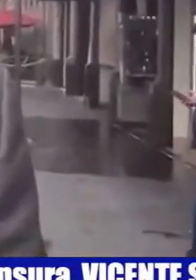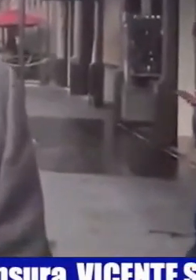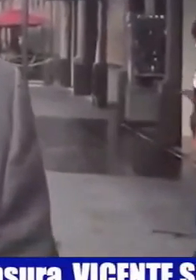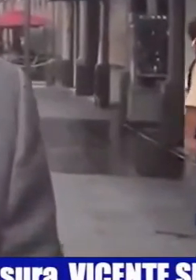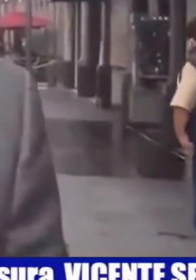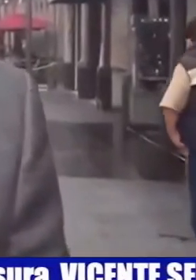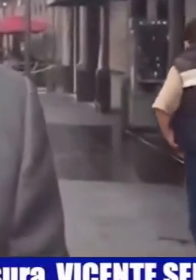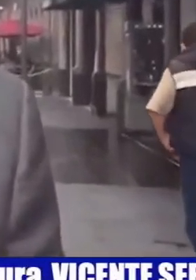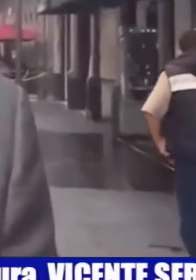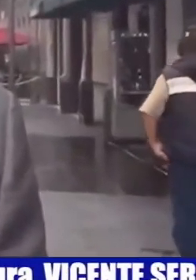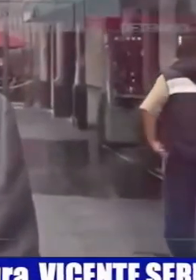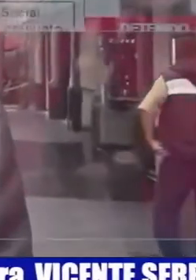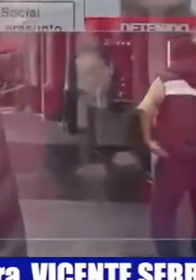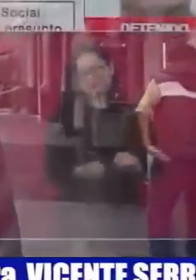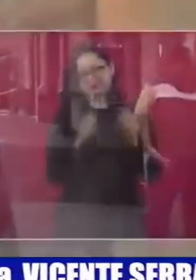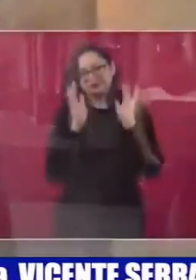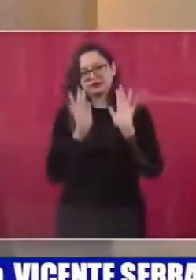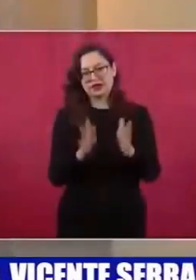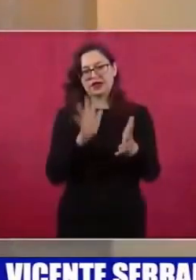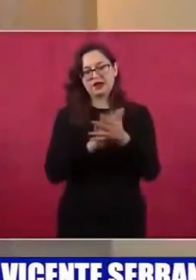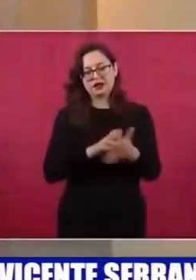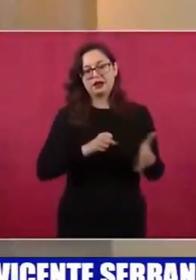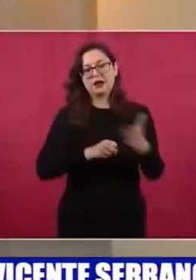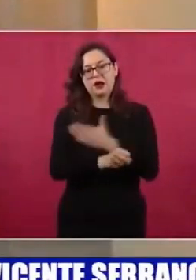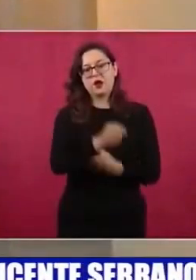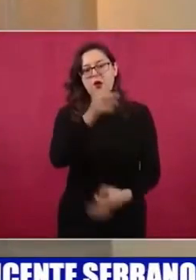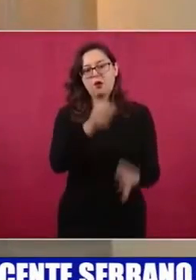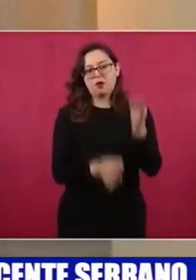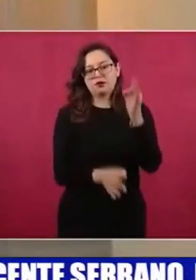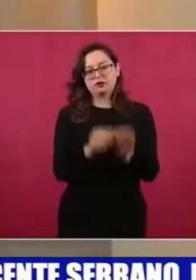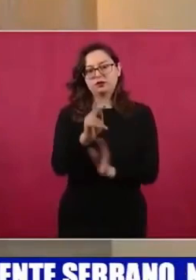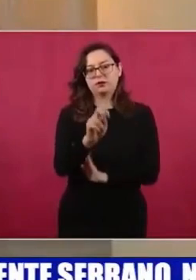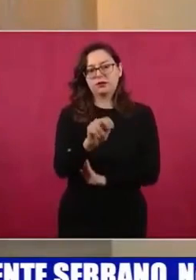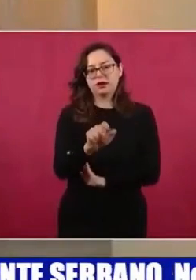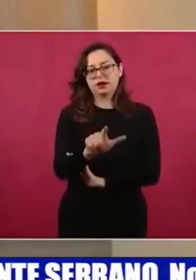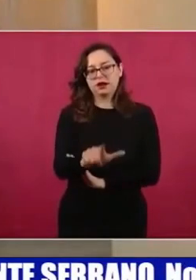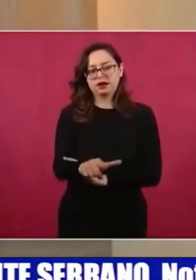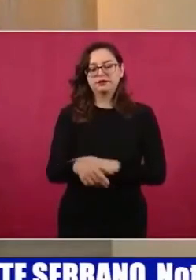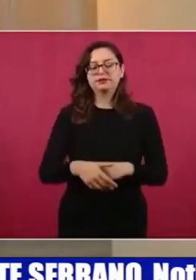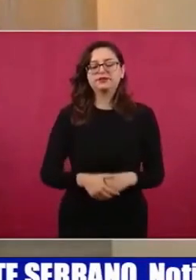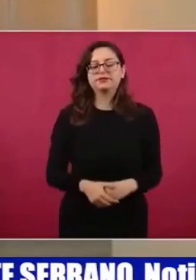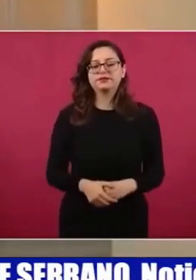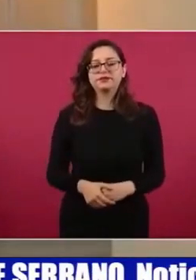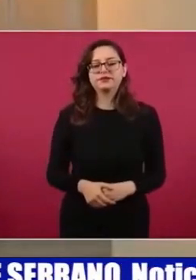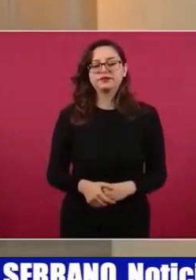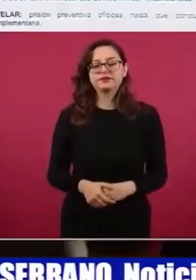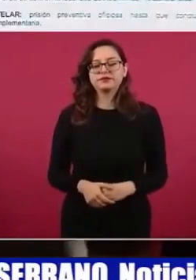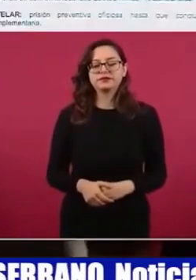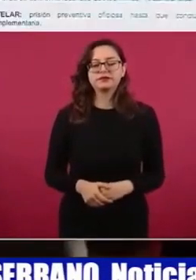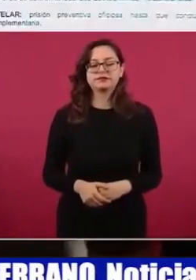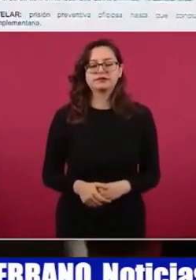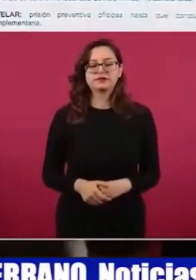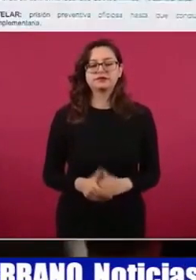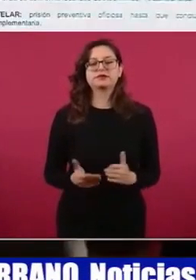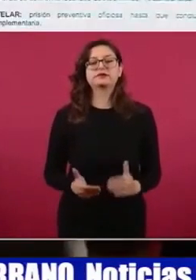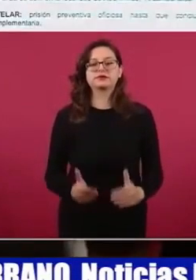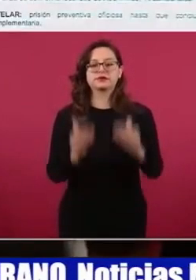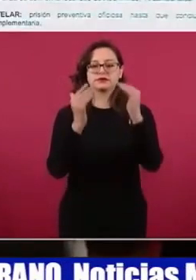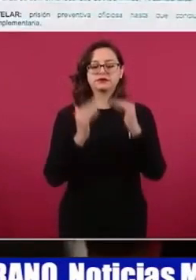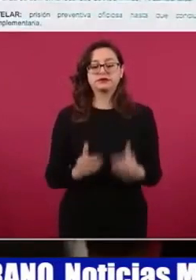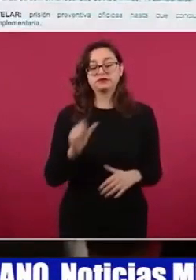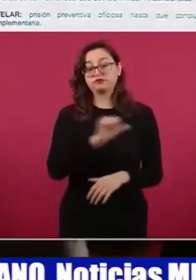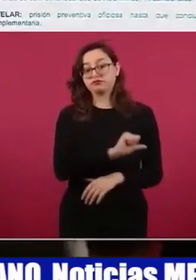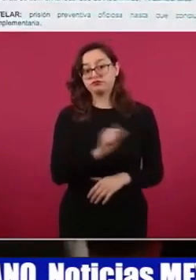minuto que esté en esta responsabilidad voy a empeñar toda mi dedicación, todo mi esfuerzo, todo mi profesionalismo, toda